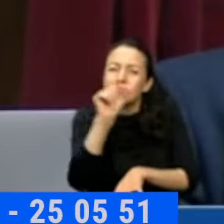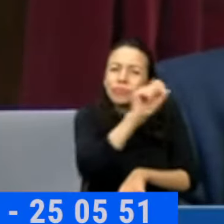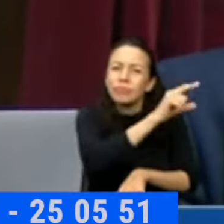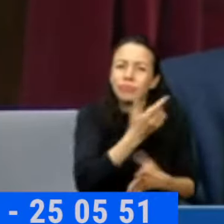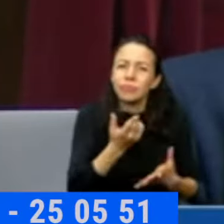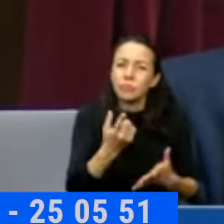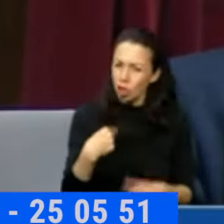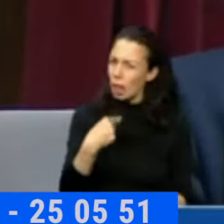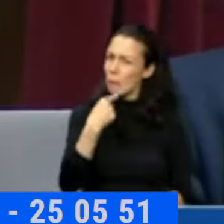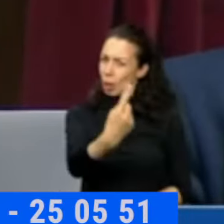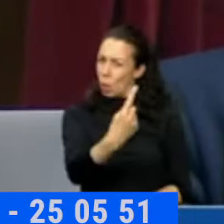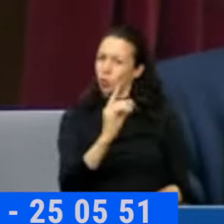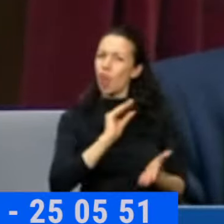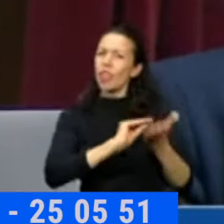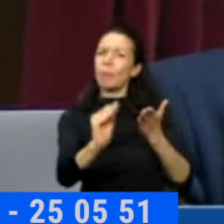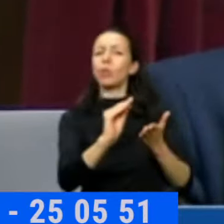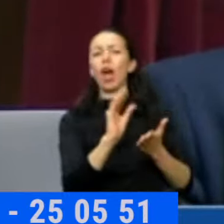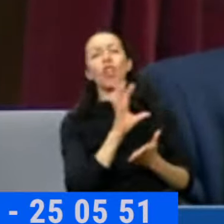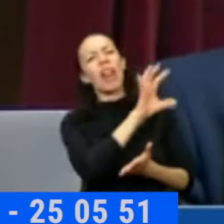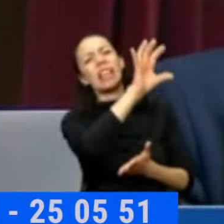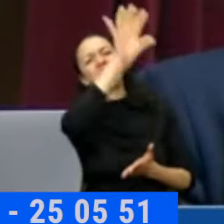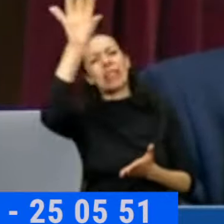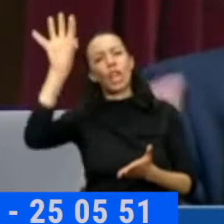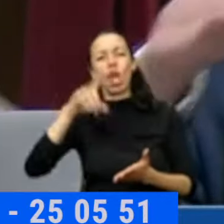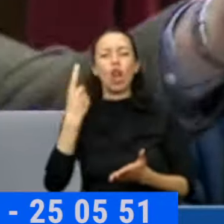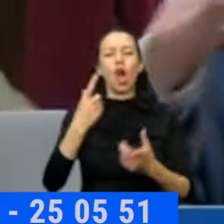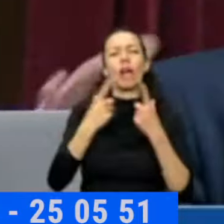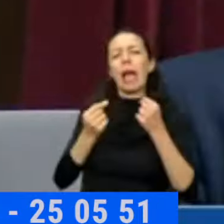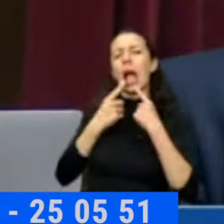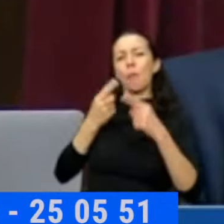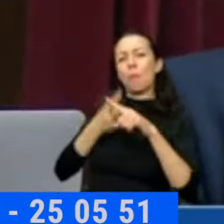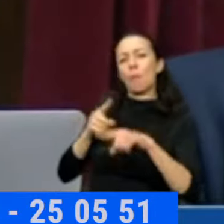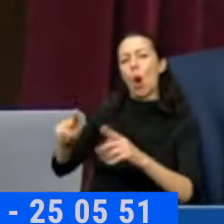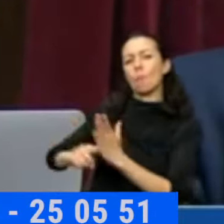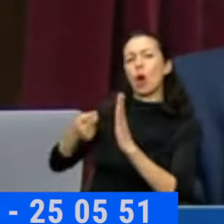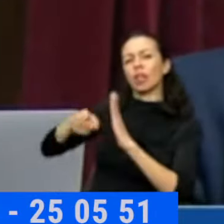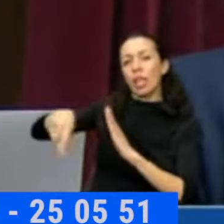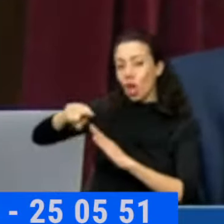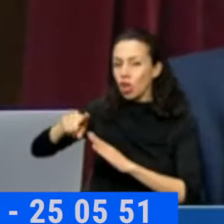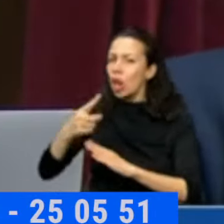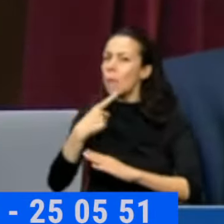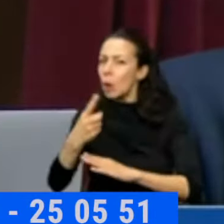dijo Caputo en el viernes cuando anunció que retiraba el capítulo fiscal. Sí.